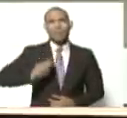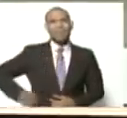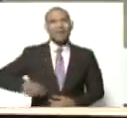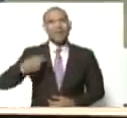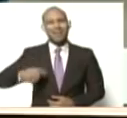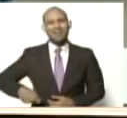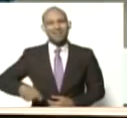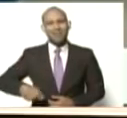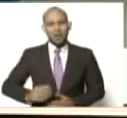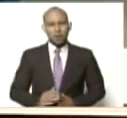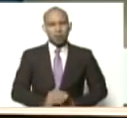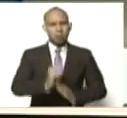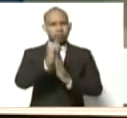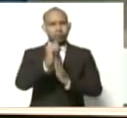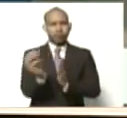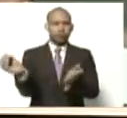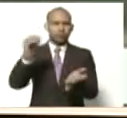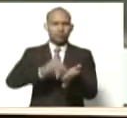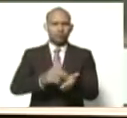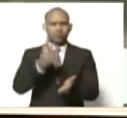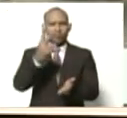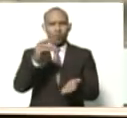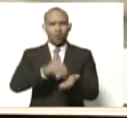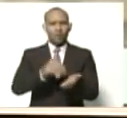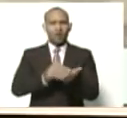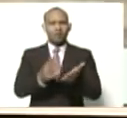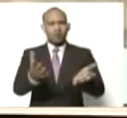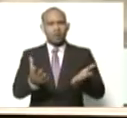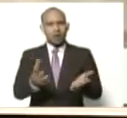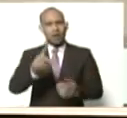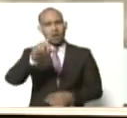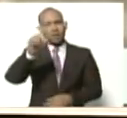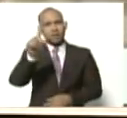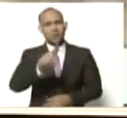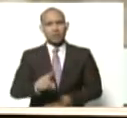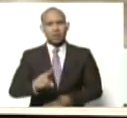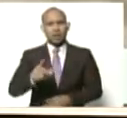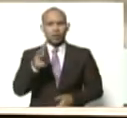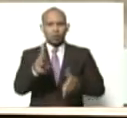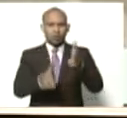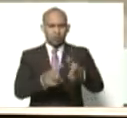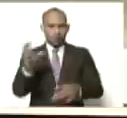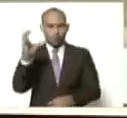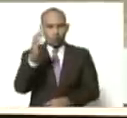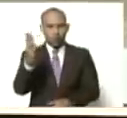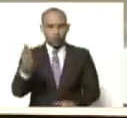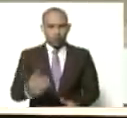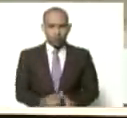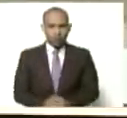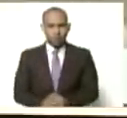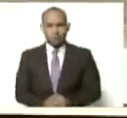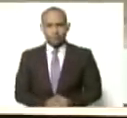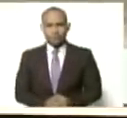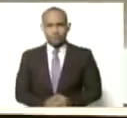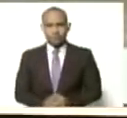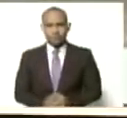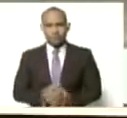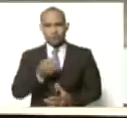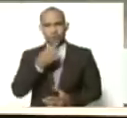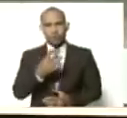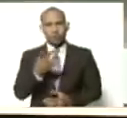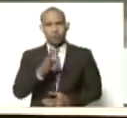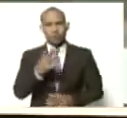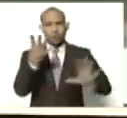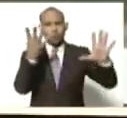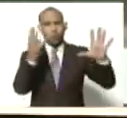electo y reelecto del sindicato del Metro. La última vez, Ernesto, adivina tú, bueno, votó casi el 90%